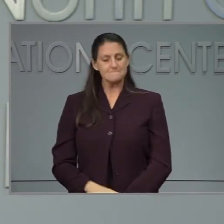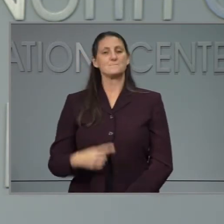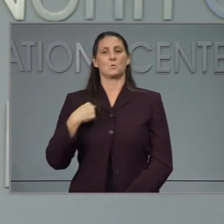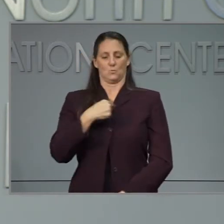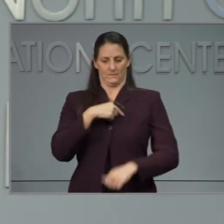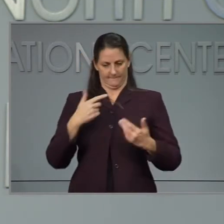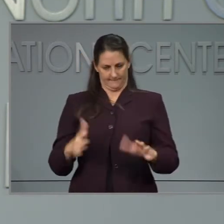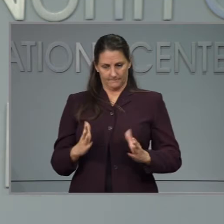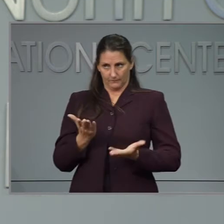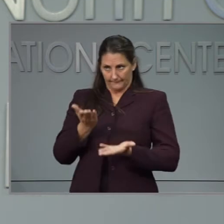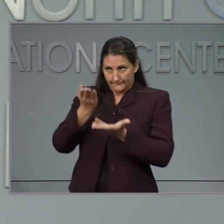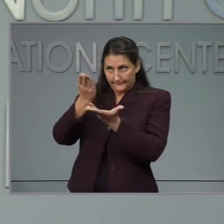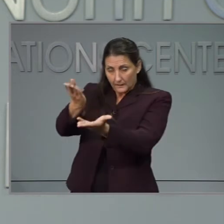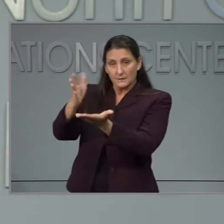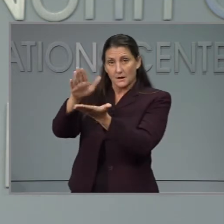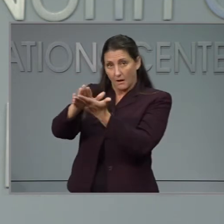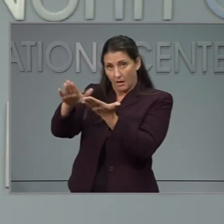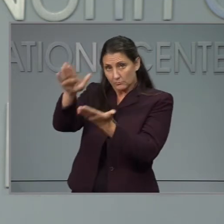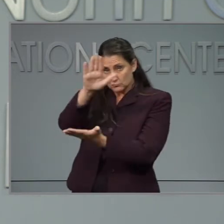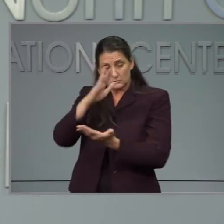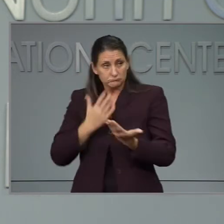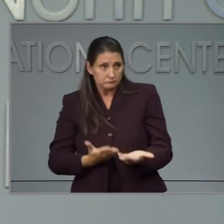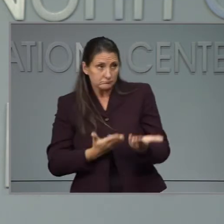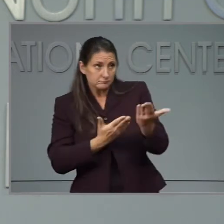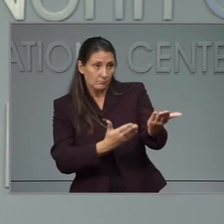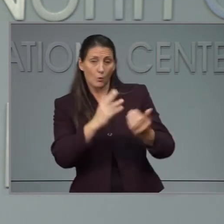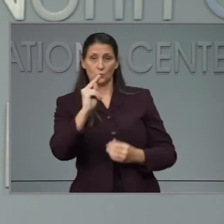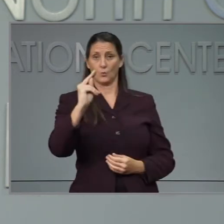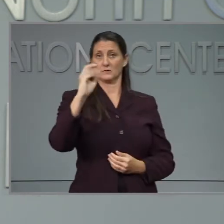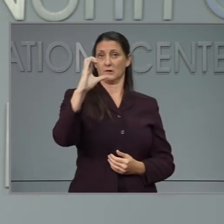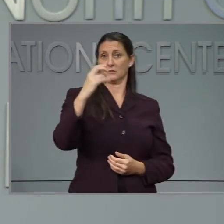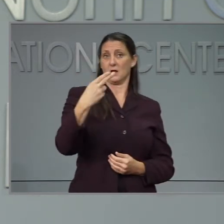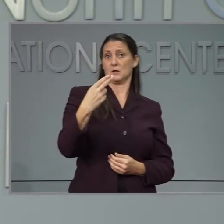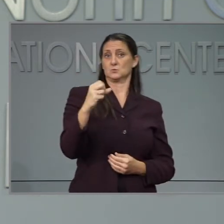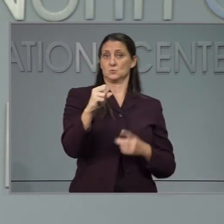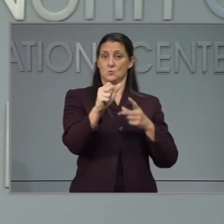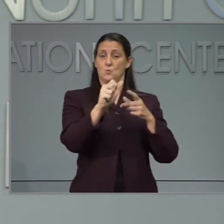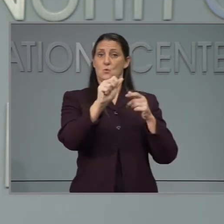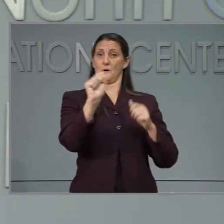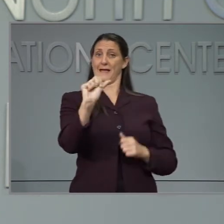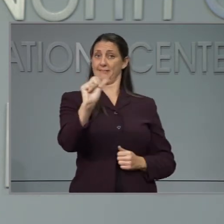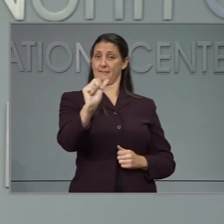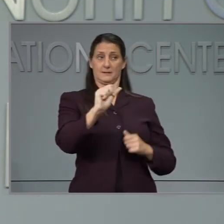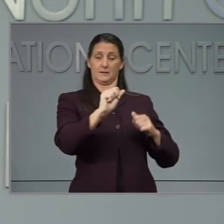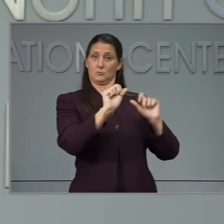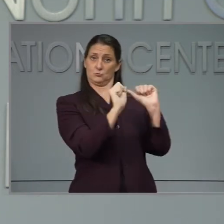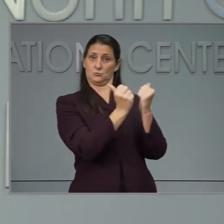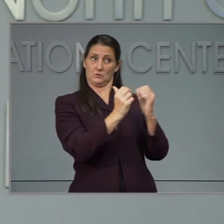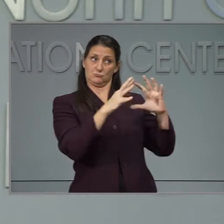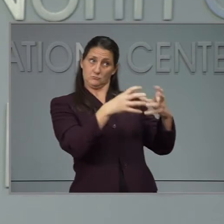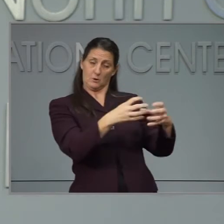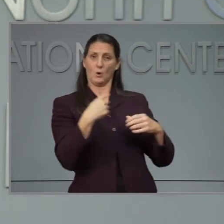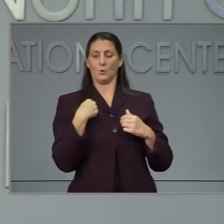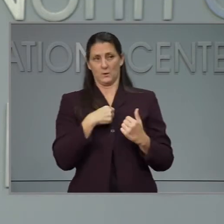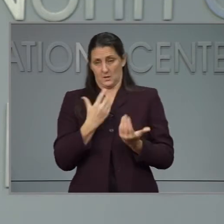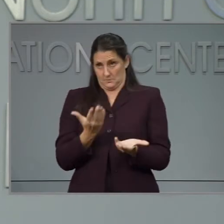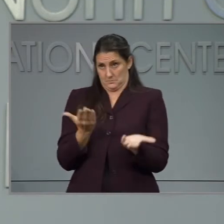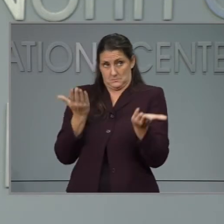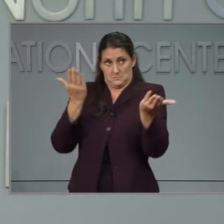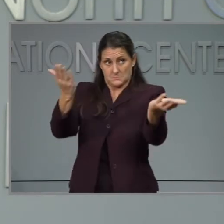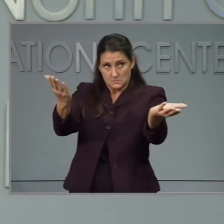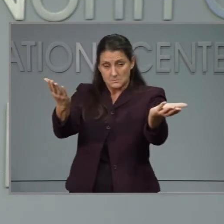Hemos hecho recomendaciones a las universidades y a las escuelas y ellos han tomado decisiones en cuanto a